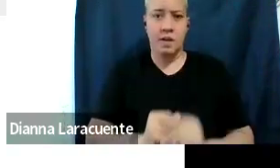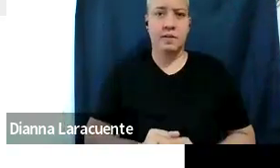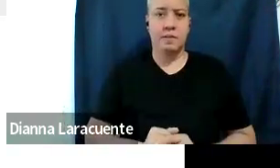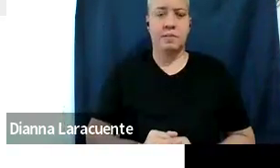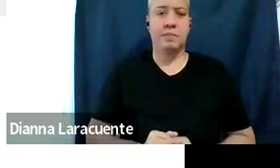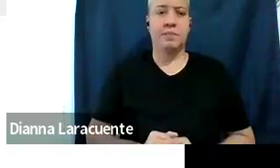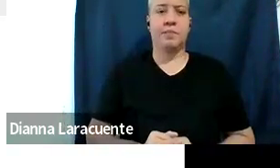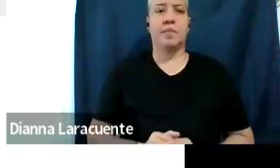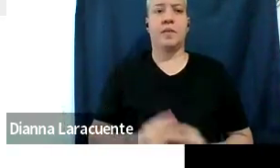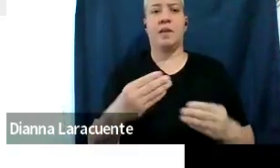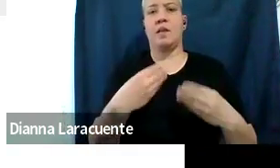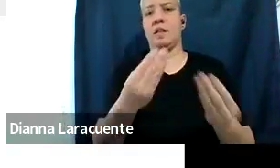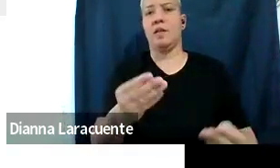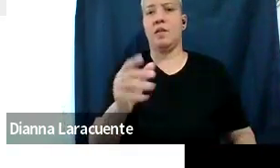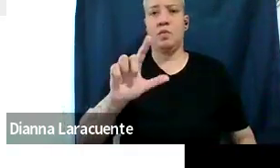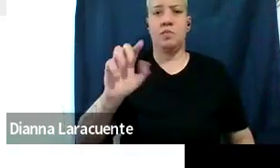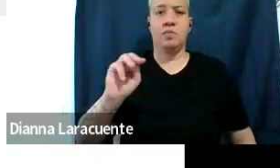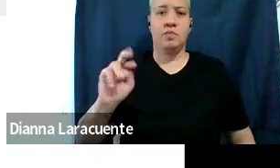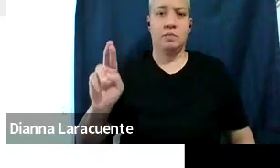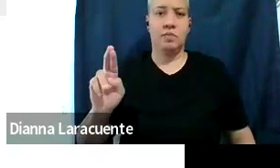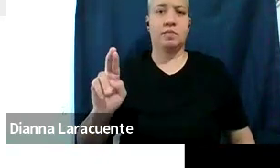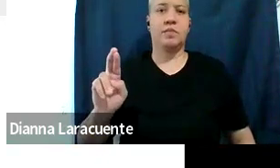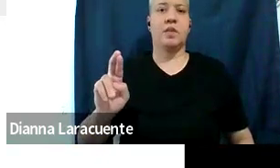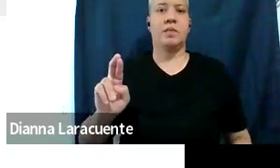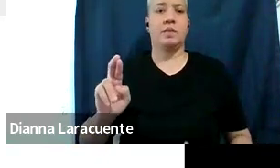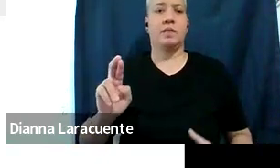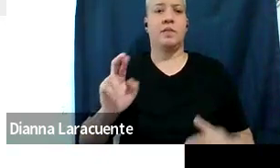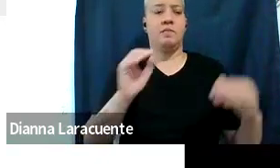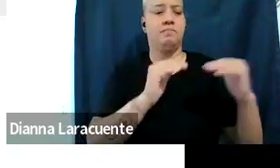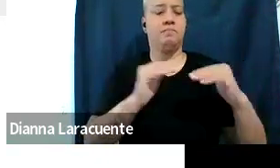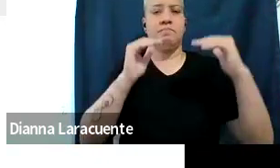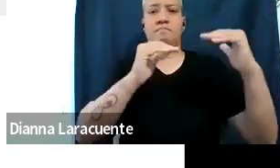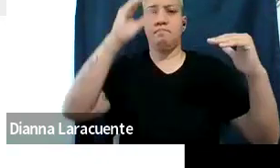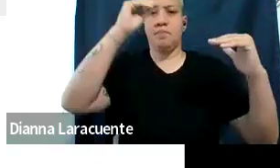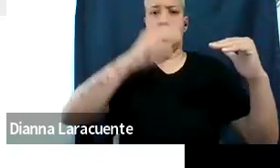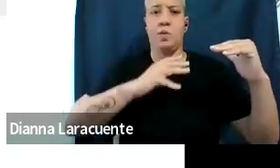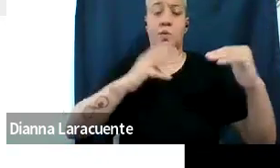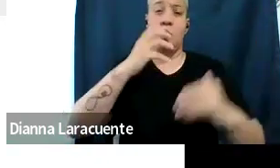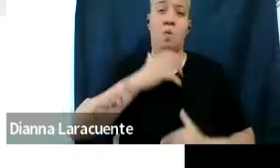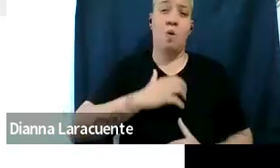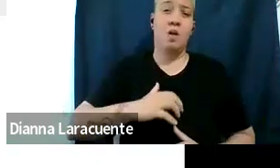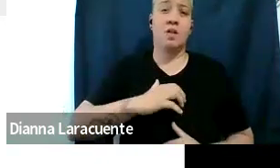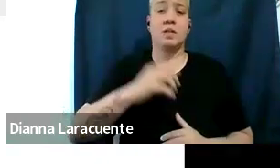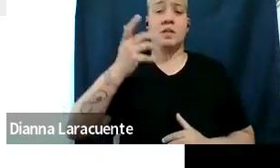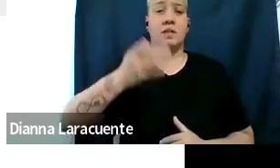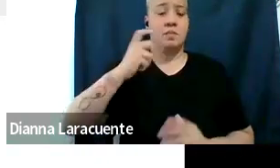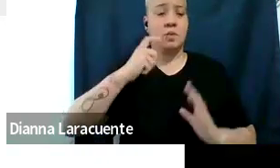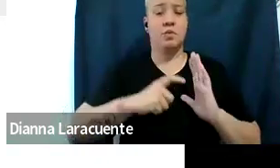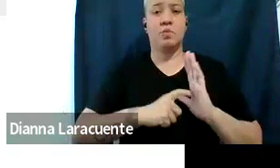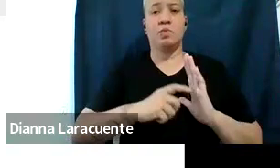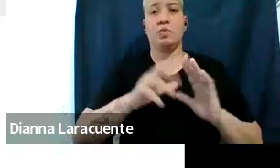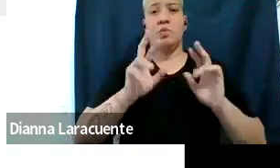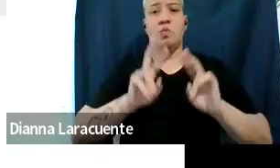a Muñoz Rivera, pero no ha hecho más que ponerse a la altura del hombre. Ojalá y siempre se hubieran dado cuenta de su